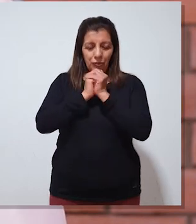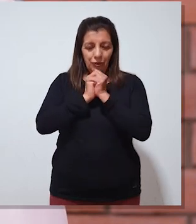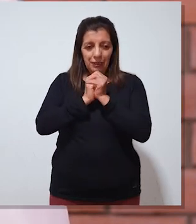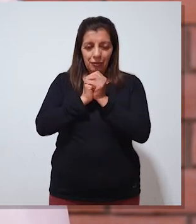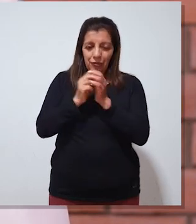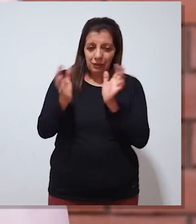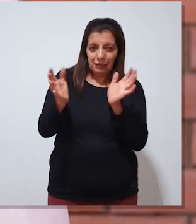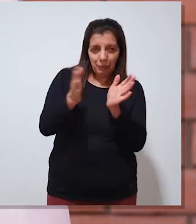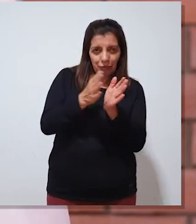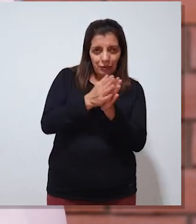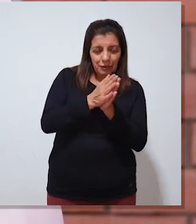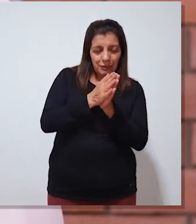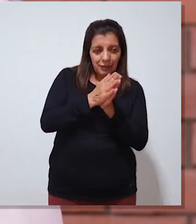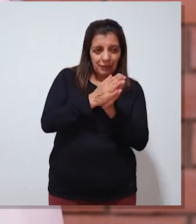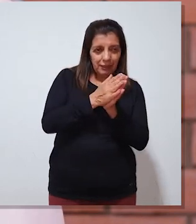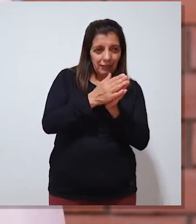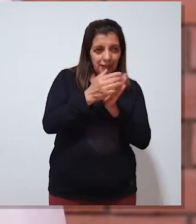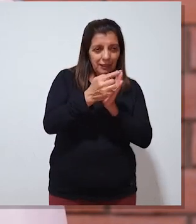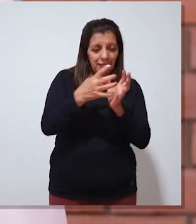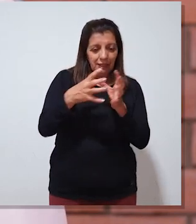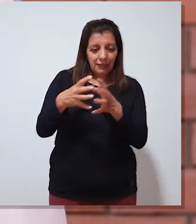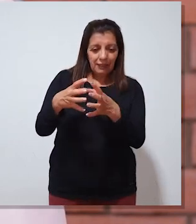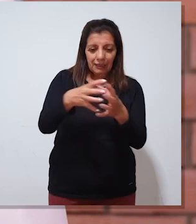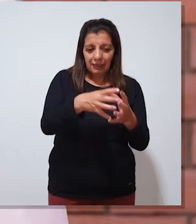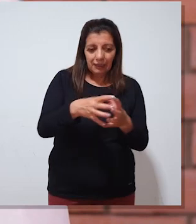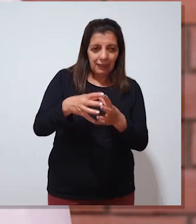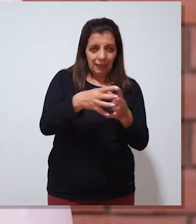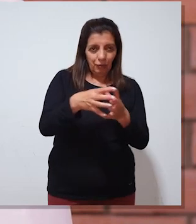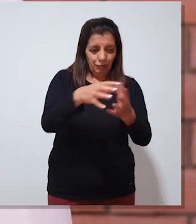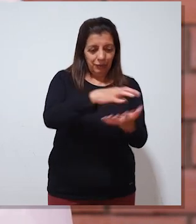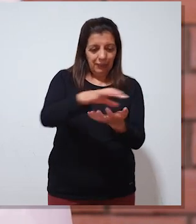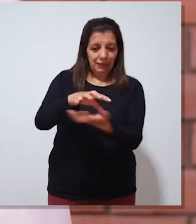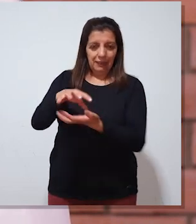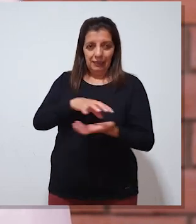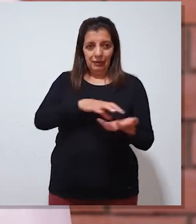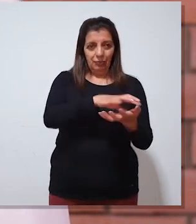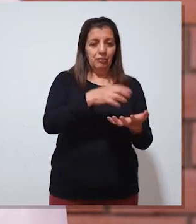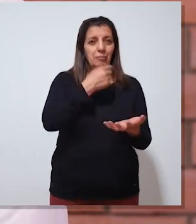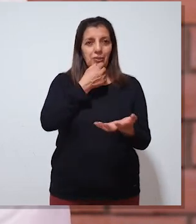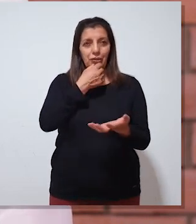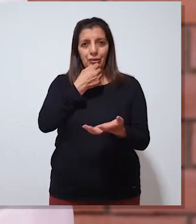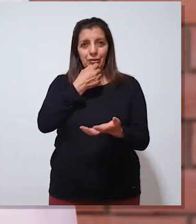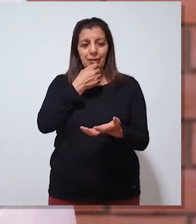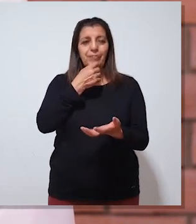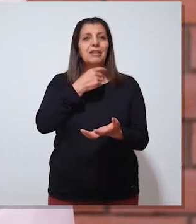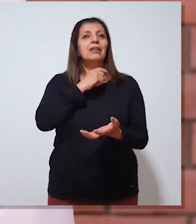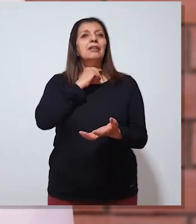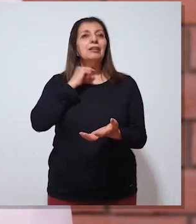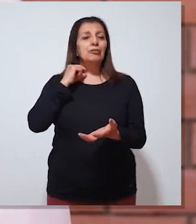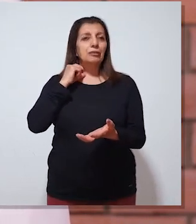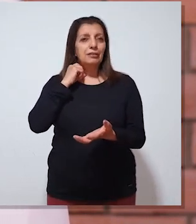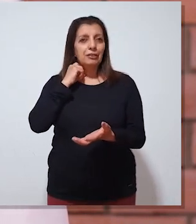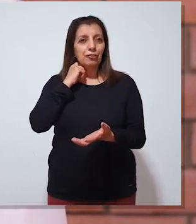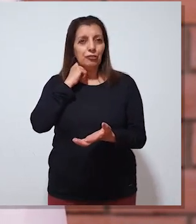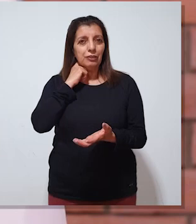presencia de los sacerdotes que son decanos a lo largo de la arquidiócesis, nuestra arquidiócesis tiene 8